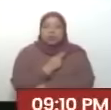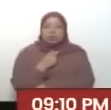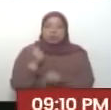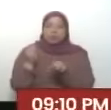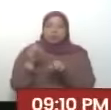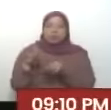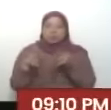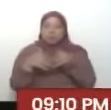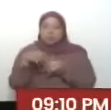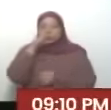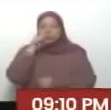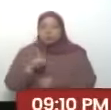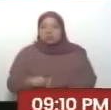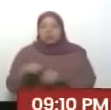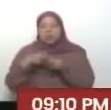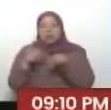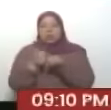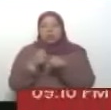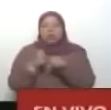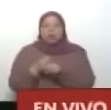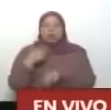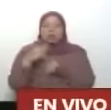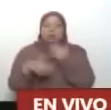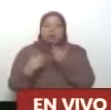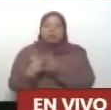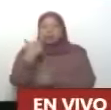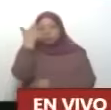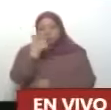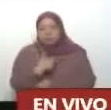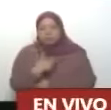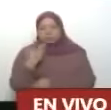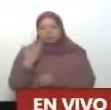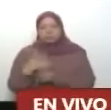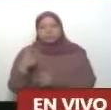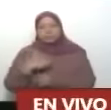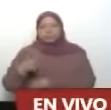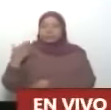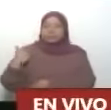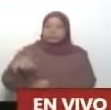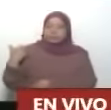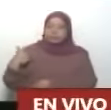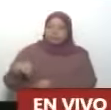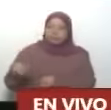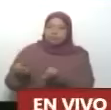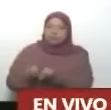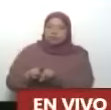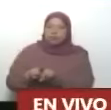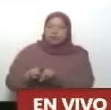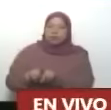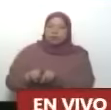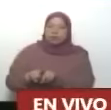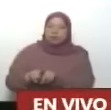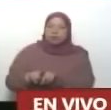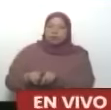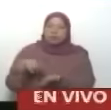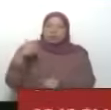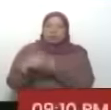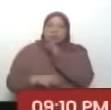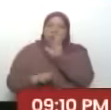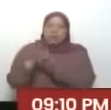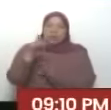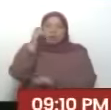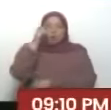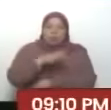del Sur, todas las islas Malvinas, que le pertenecen a Argentina, casi en la misma época del avance del